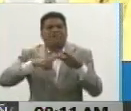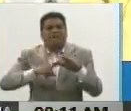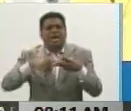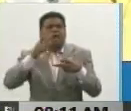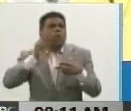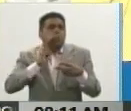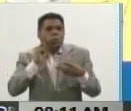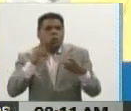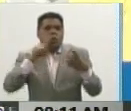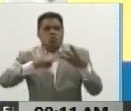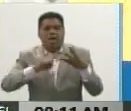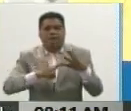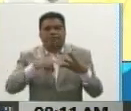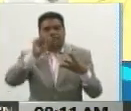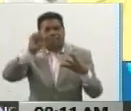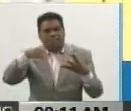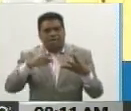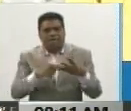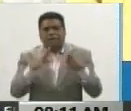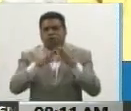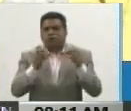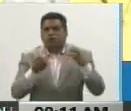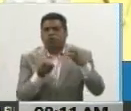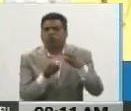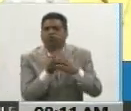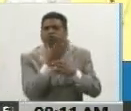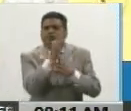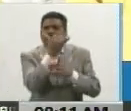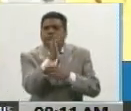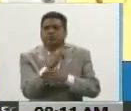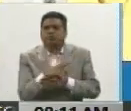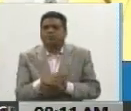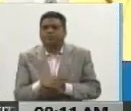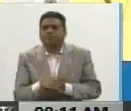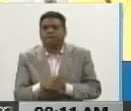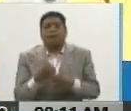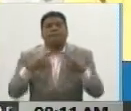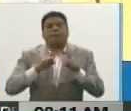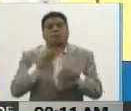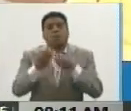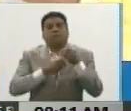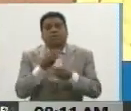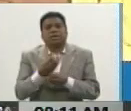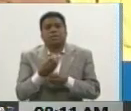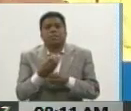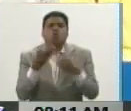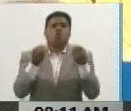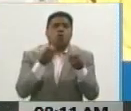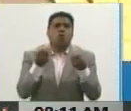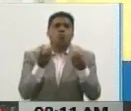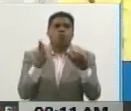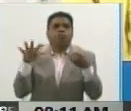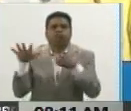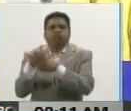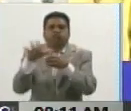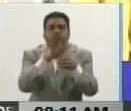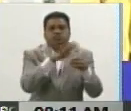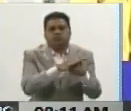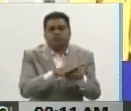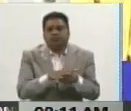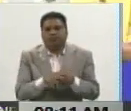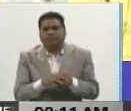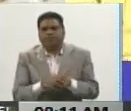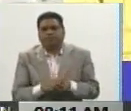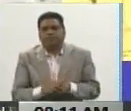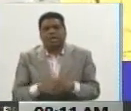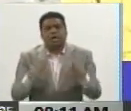activan económicamente también el territorio. Entonces tenemos, pero lo hacemos de manera sustentable. Parte de la crisis que vivimos actualmente, de la que